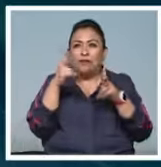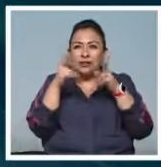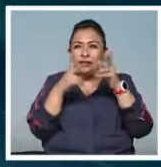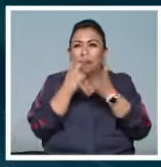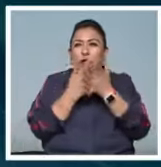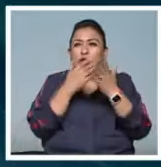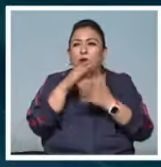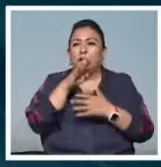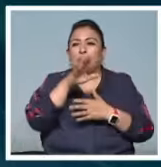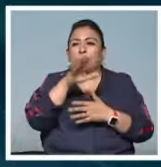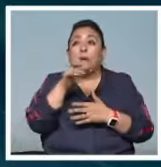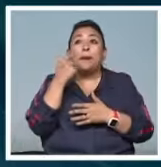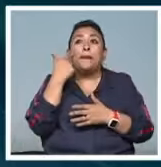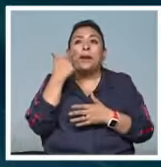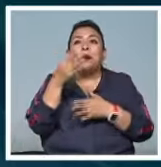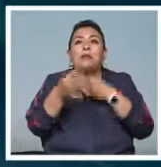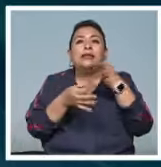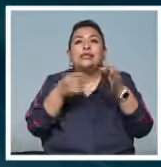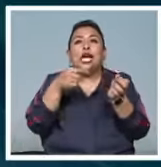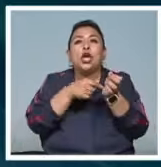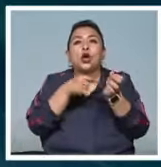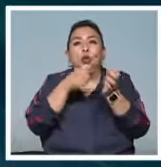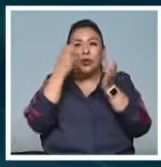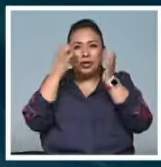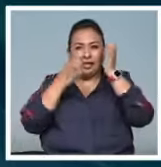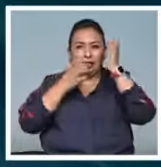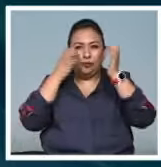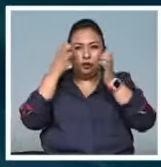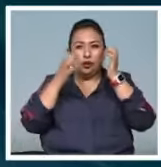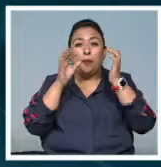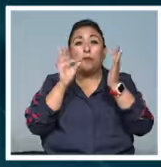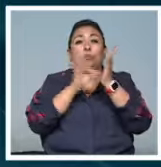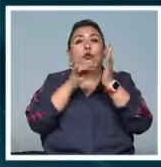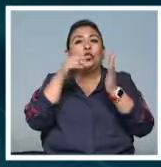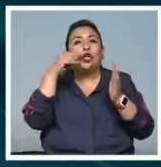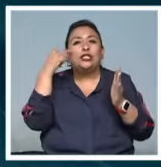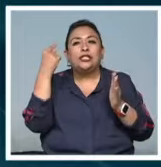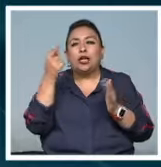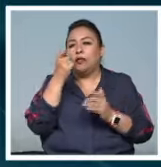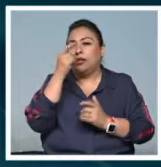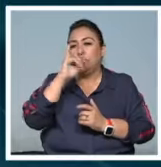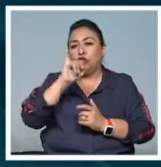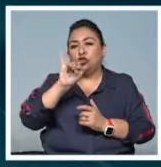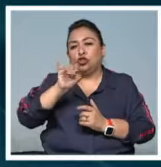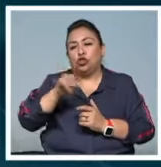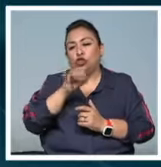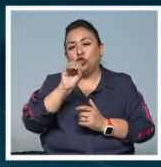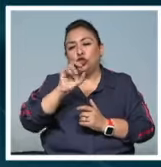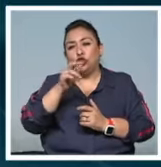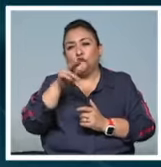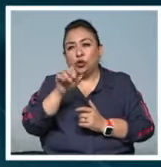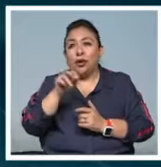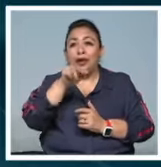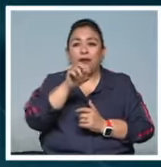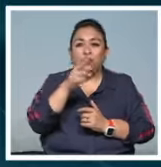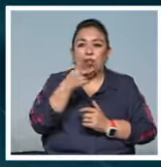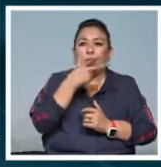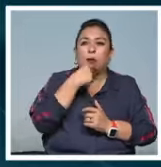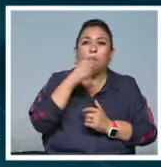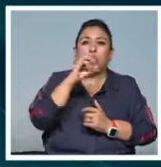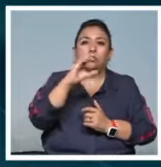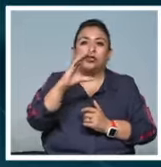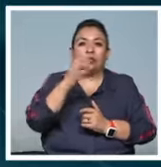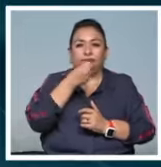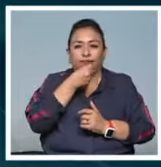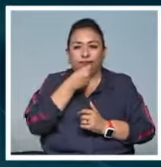Proyectos Monclova y descubrir el mensaje oculto de la exposición Punto Ciego de Joshua Kahn. Noticias 22,